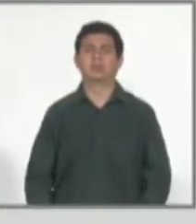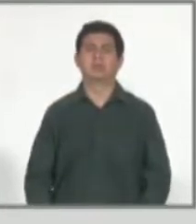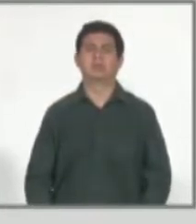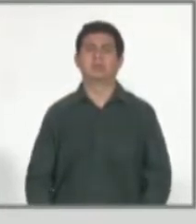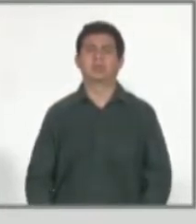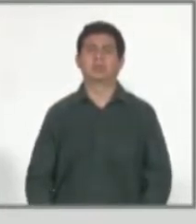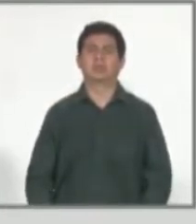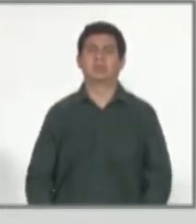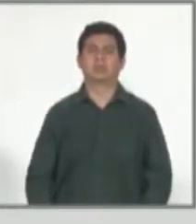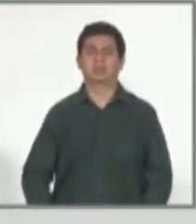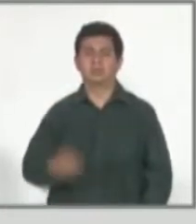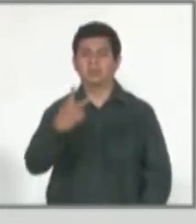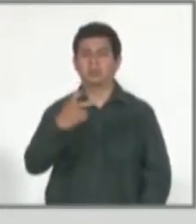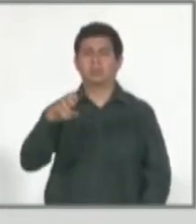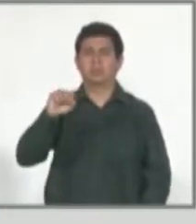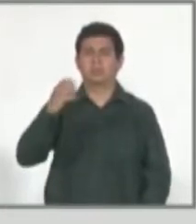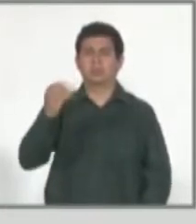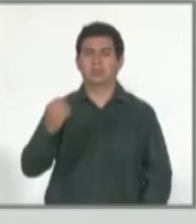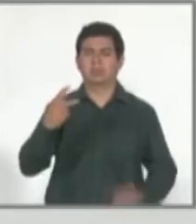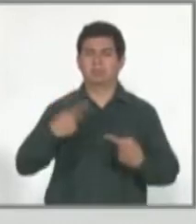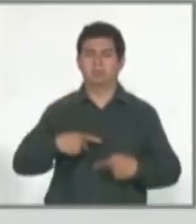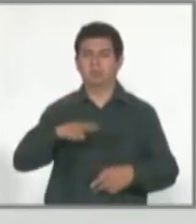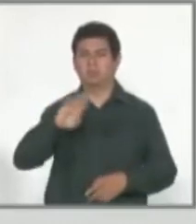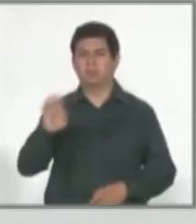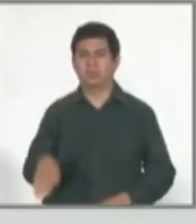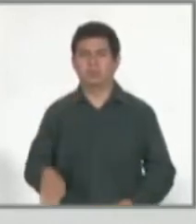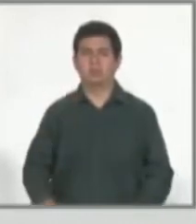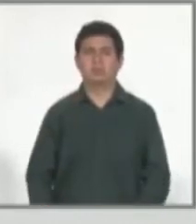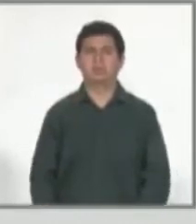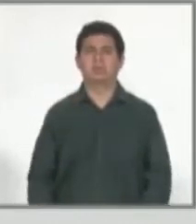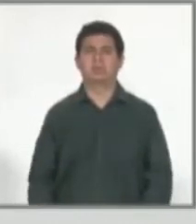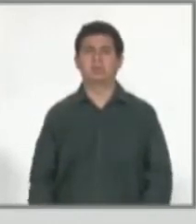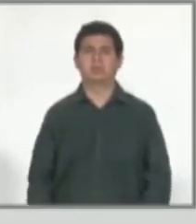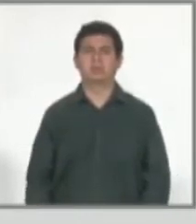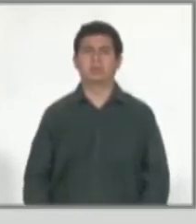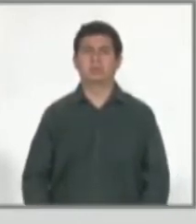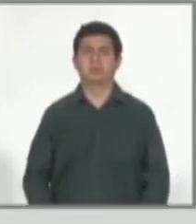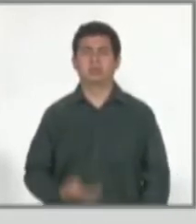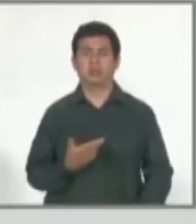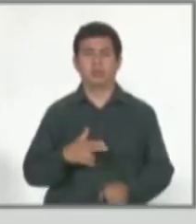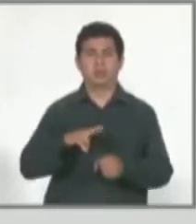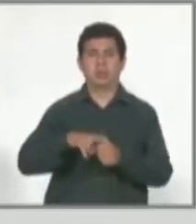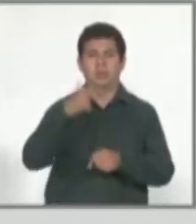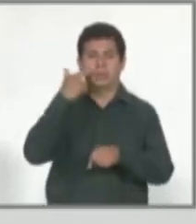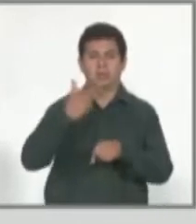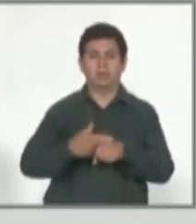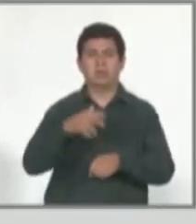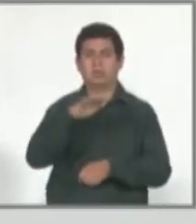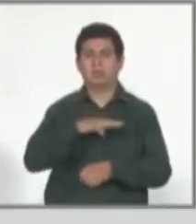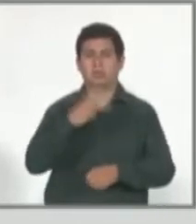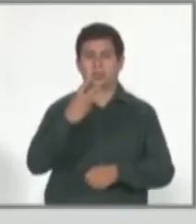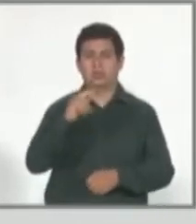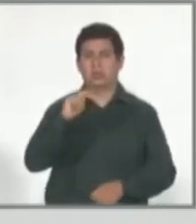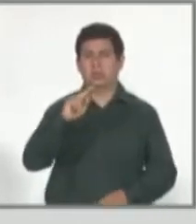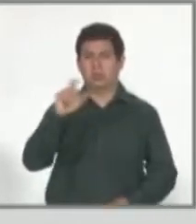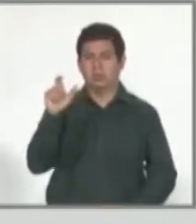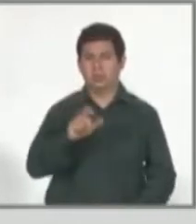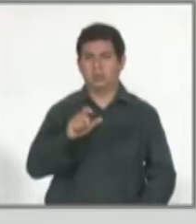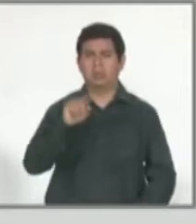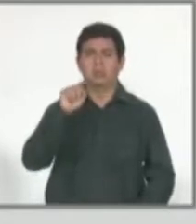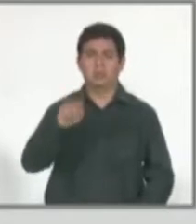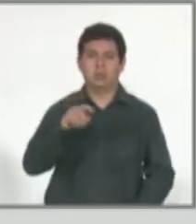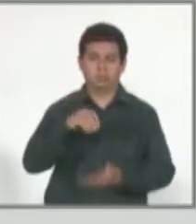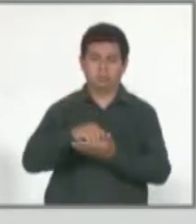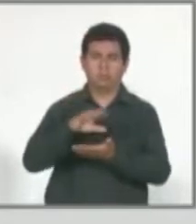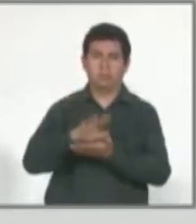y 269 defunciones en jurisdicción sanitaria número 3 tuxtepec el